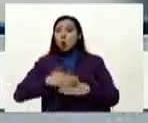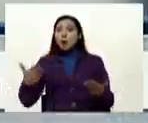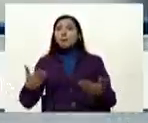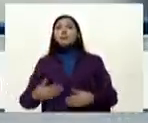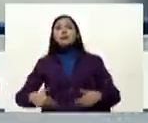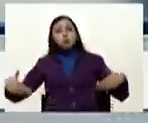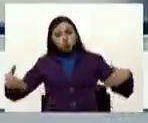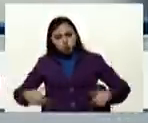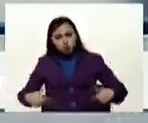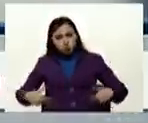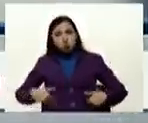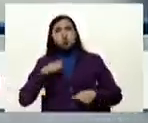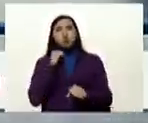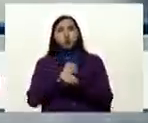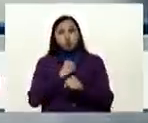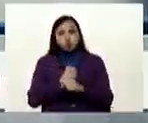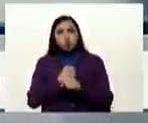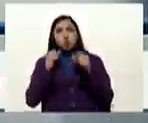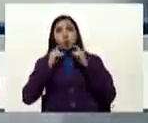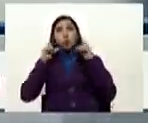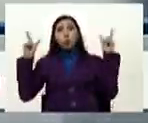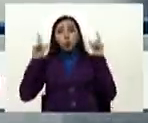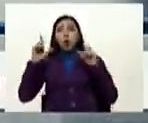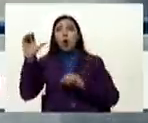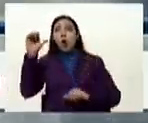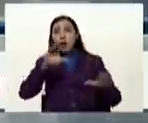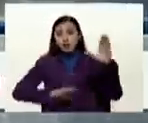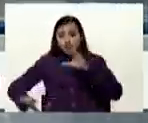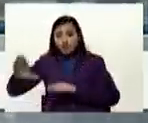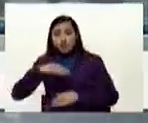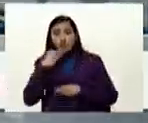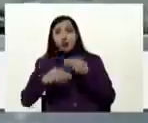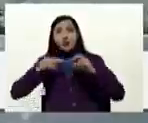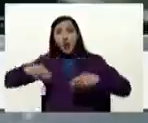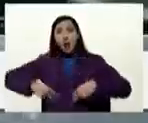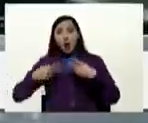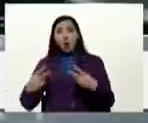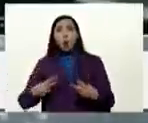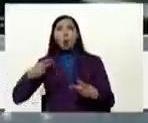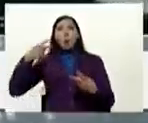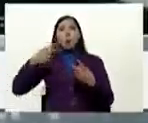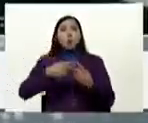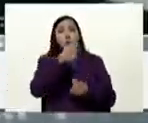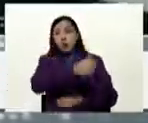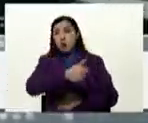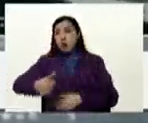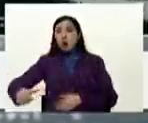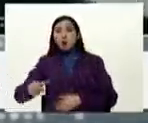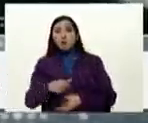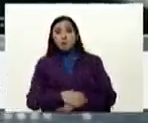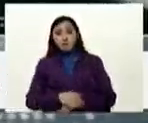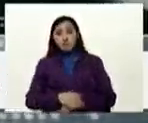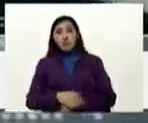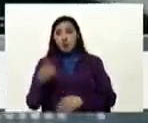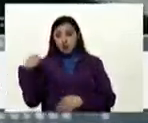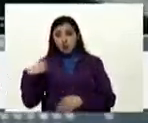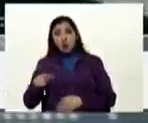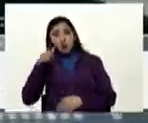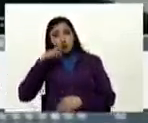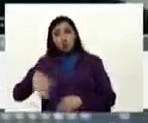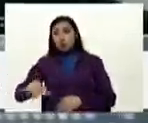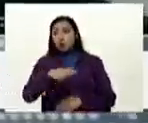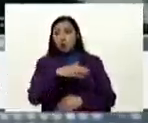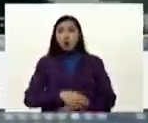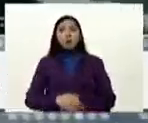trabajo milagroso, de la ciencia, de la innovación, de la voluntad. Por eso es que digo que Venezuela tiene con qué.